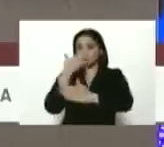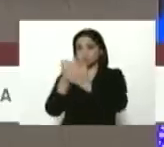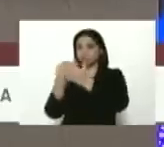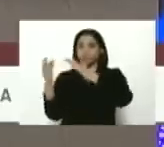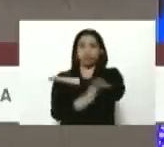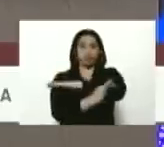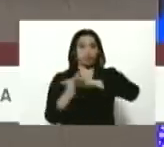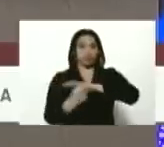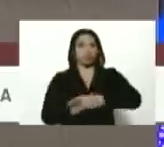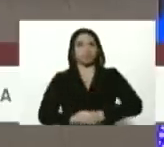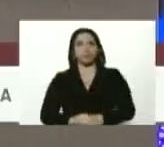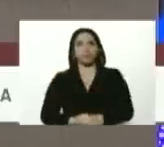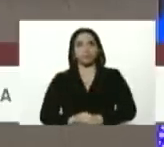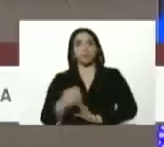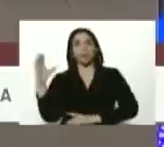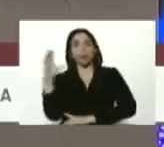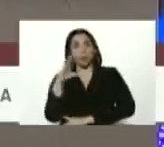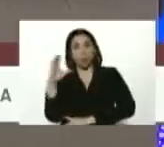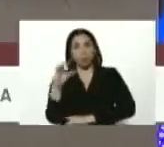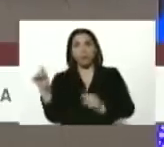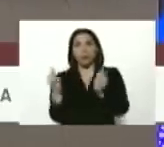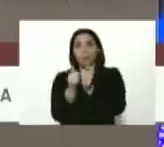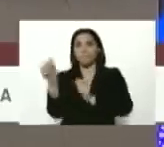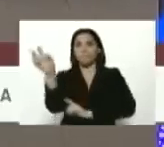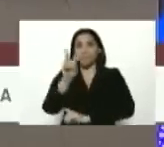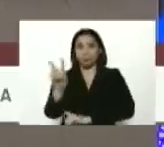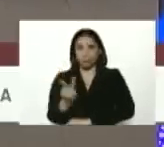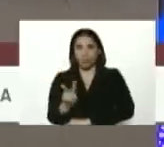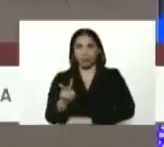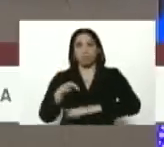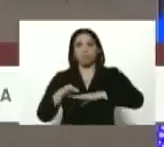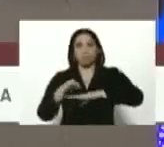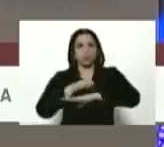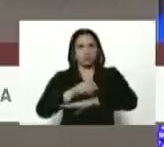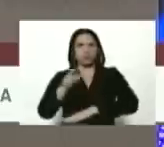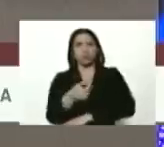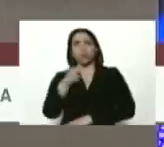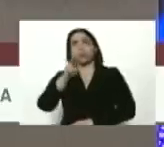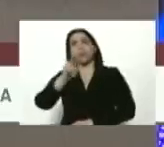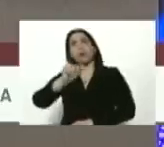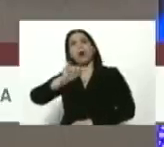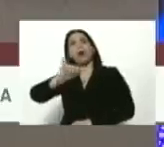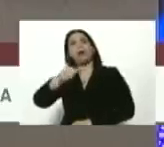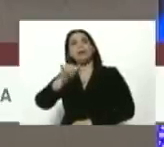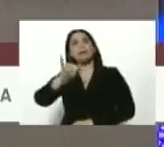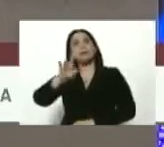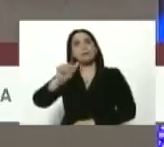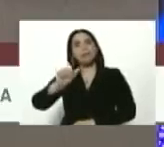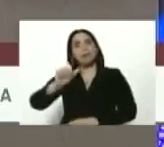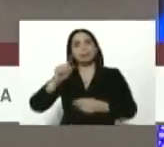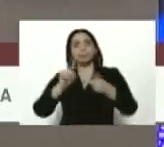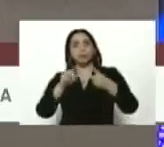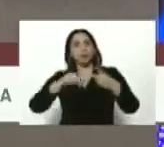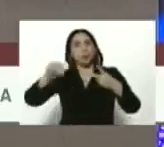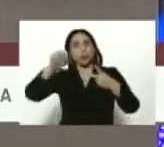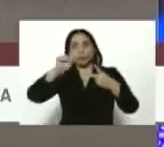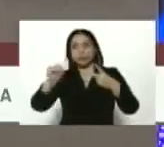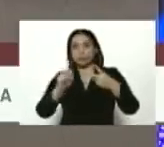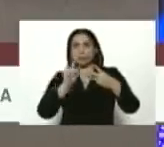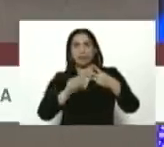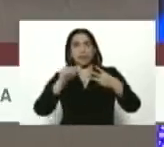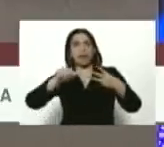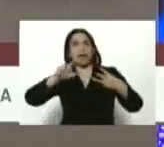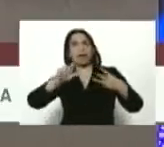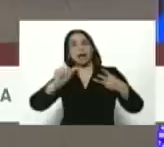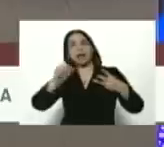fronterizos de Colombia con Venezuela, municipio Guajira, o norte de Santander, o Arauca, el